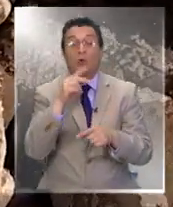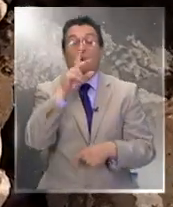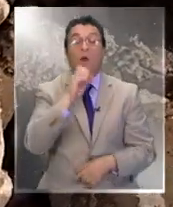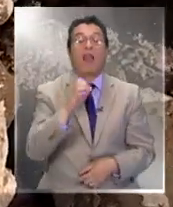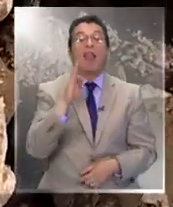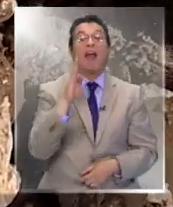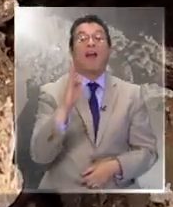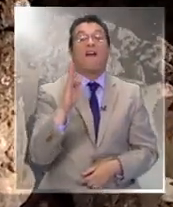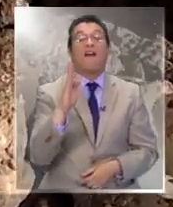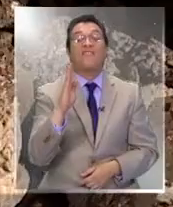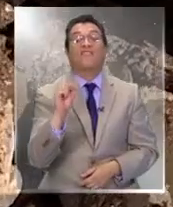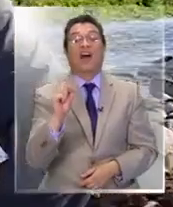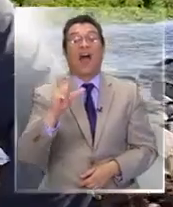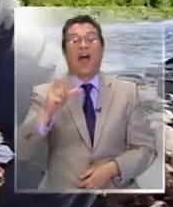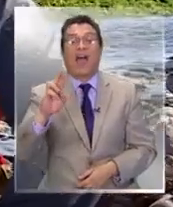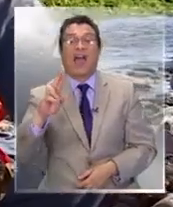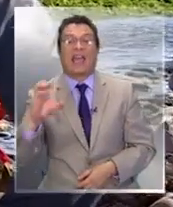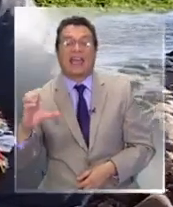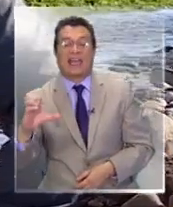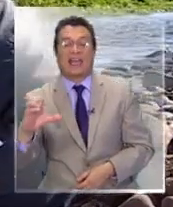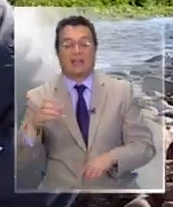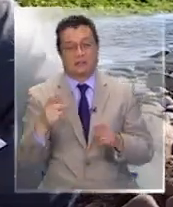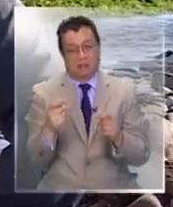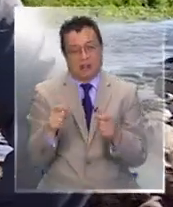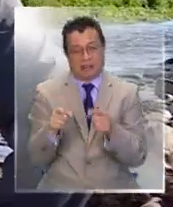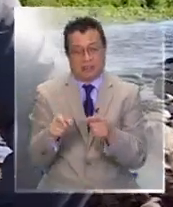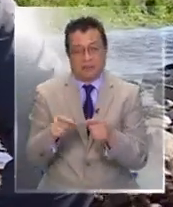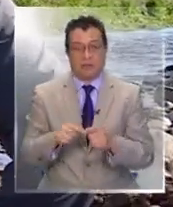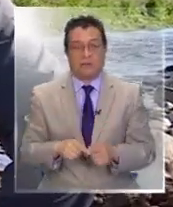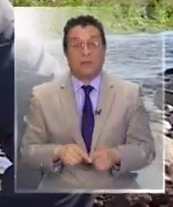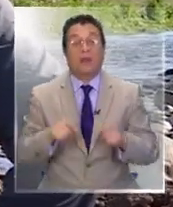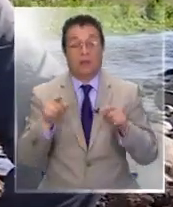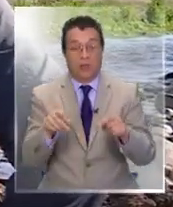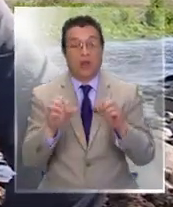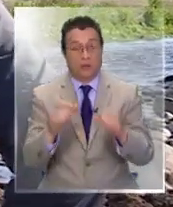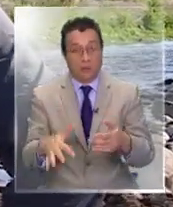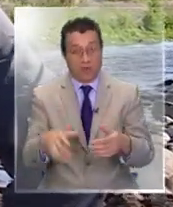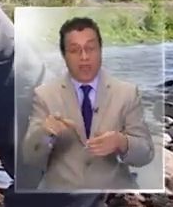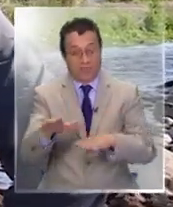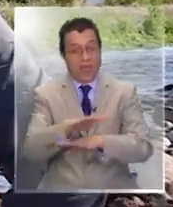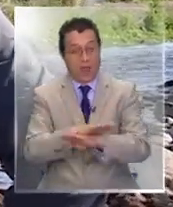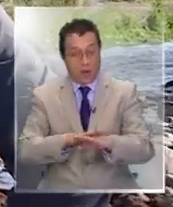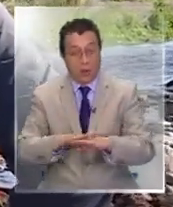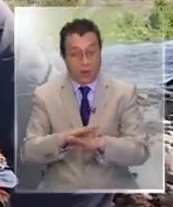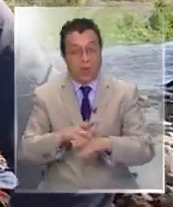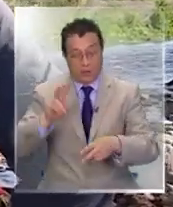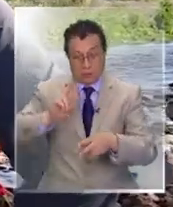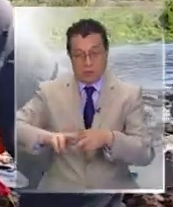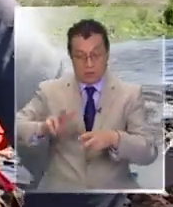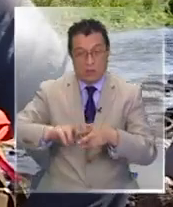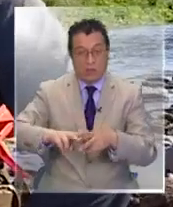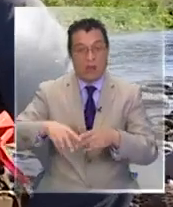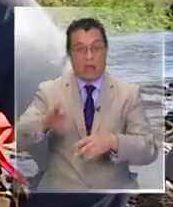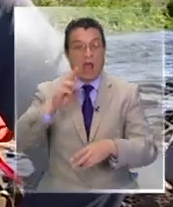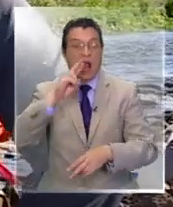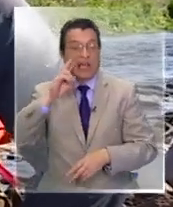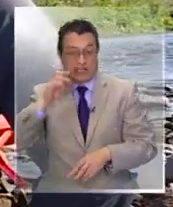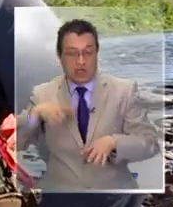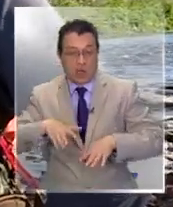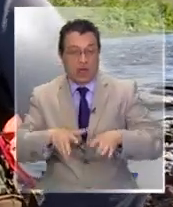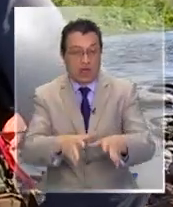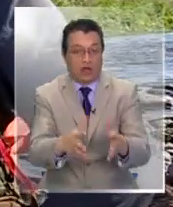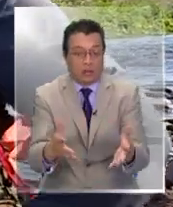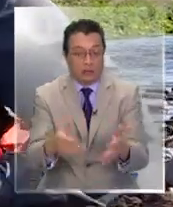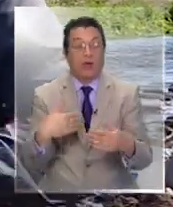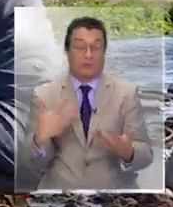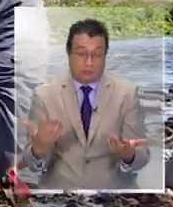del género Trichomycterus. Esta justamente es la importancia de conservar, de cuidar y de recuperar el Mapocho, ¿no? Sin duda, sin duda. Lo que uno esperaría,